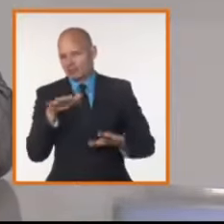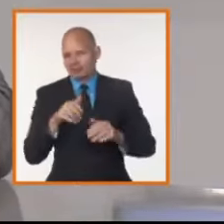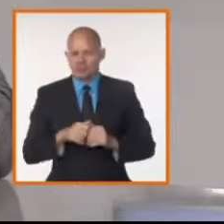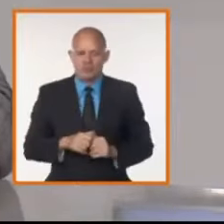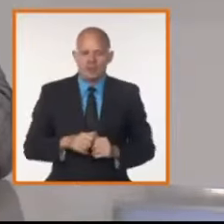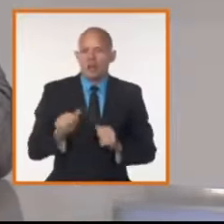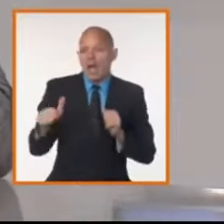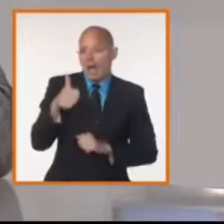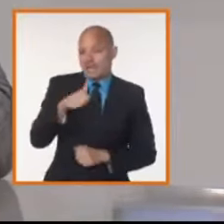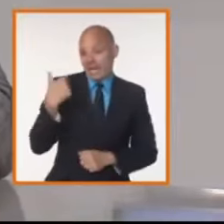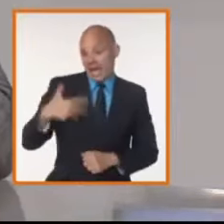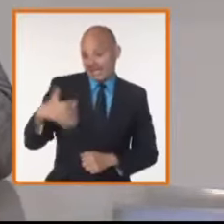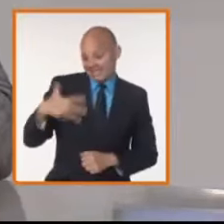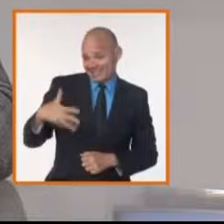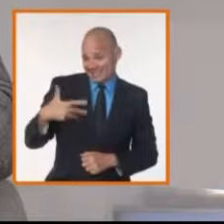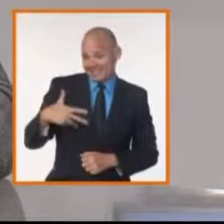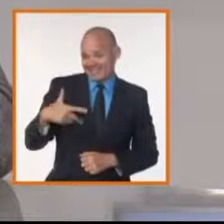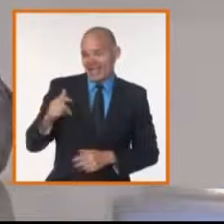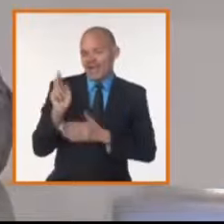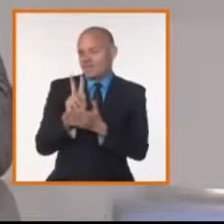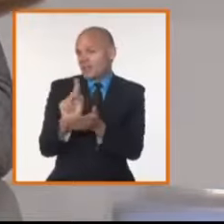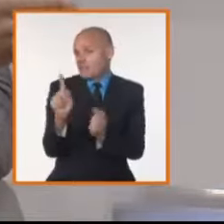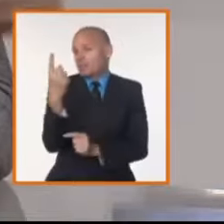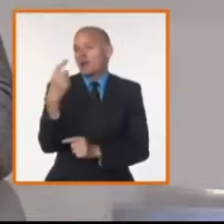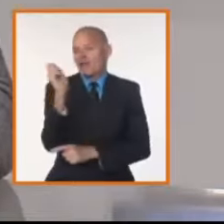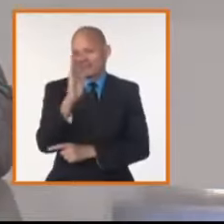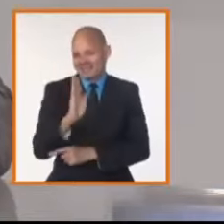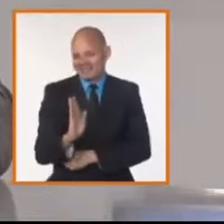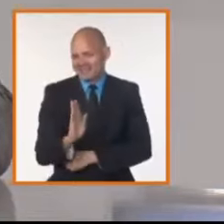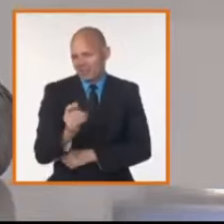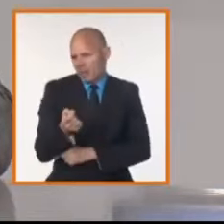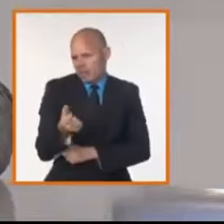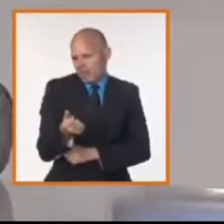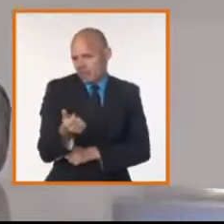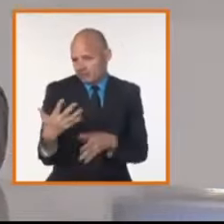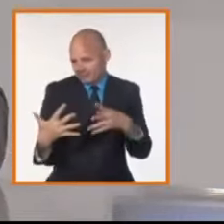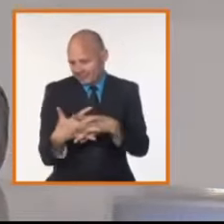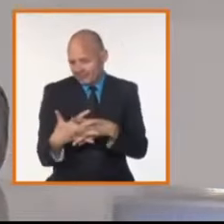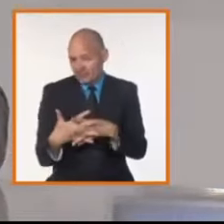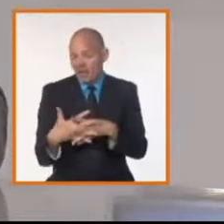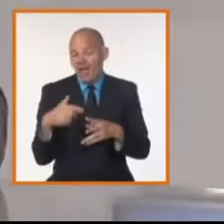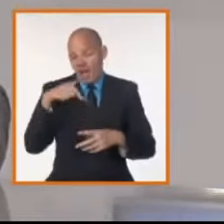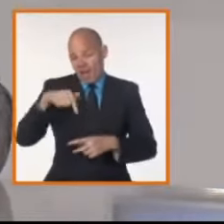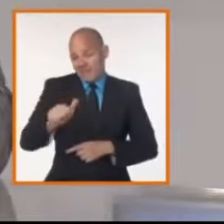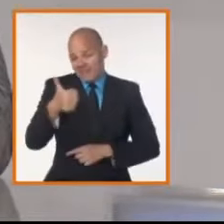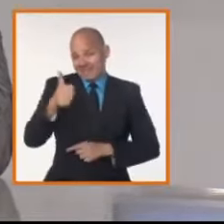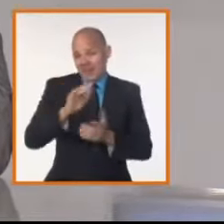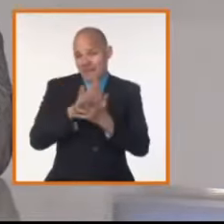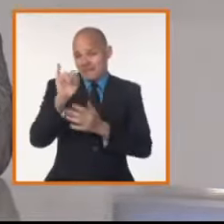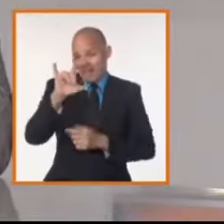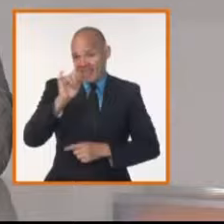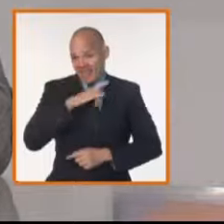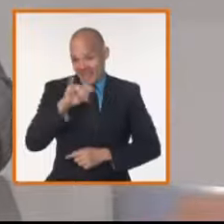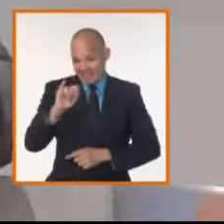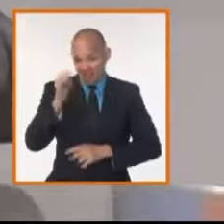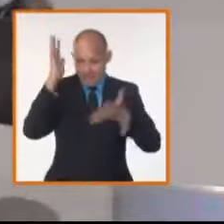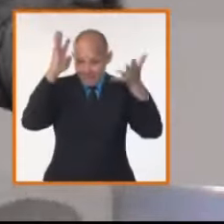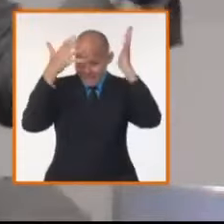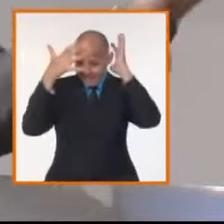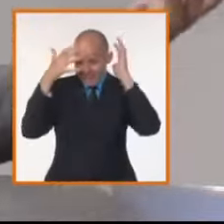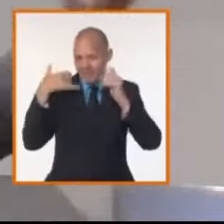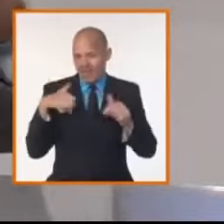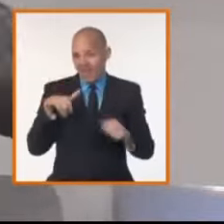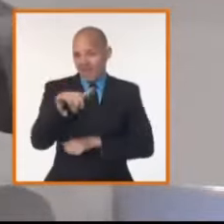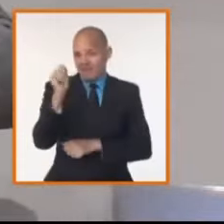del mercosur que no lo hizo mi ley ahora no lo hizo mi ley por eso causó tanto escándalo hay muchos presidentes latinoamericanos que bueno